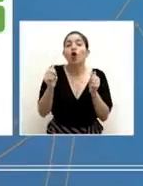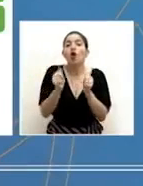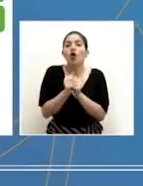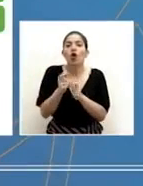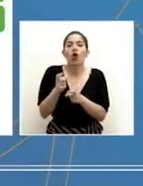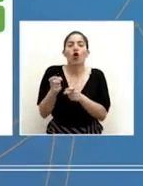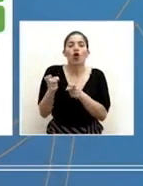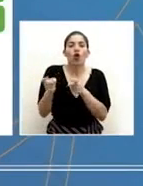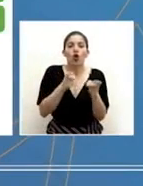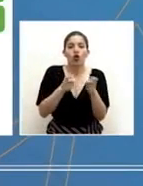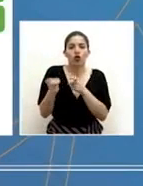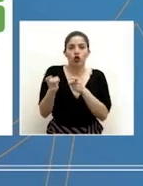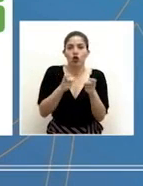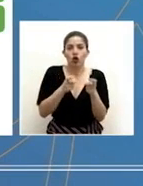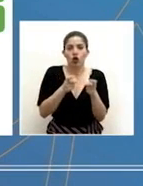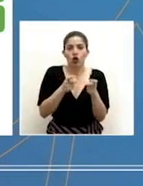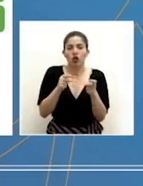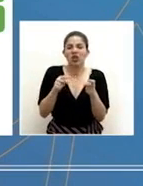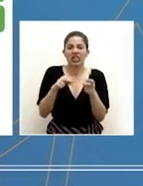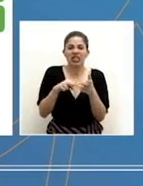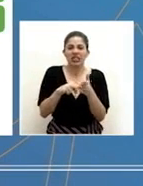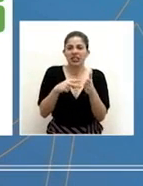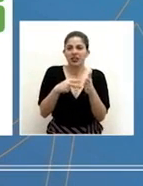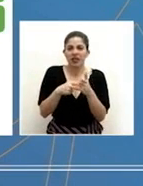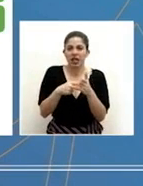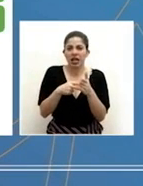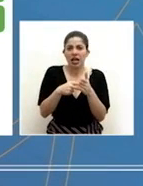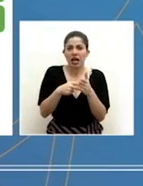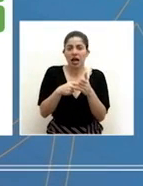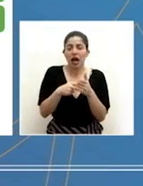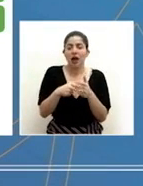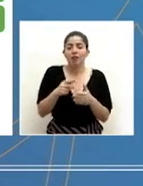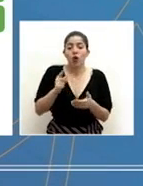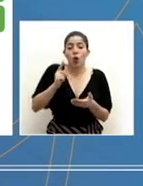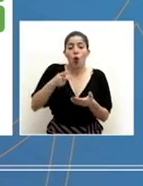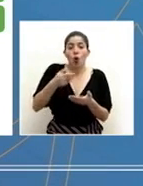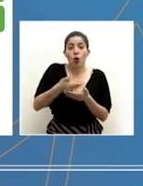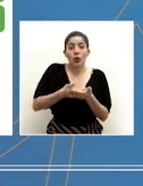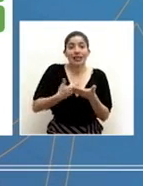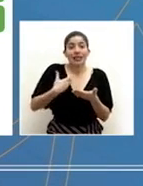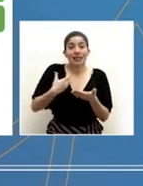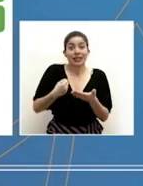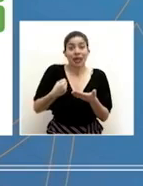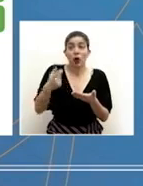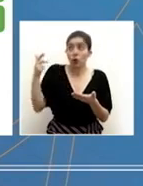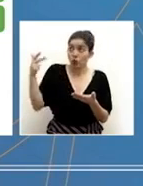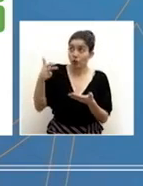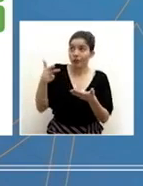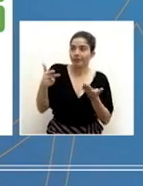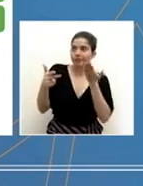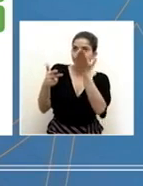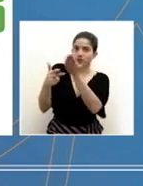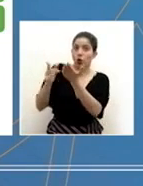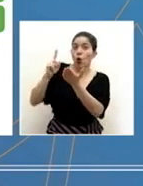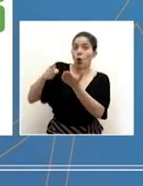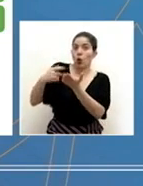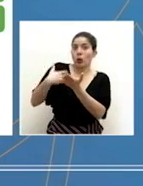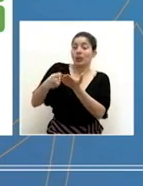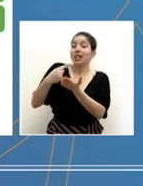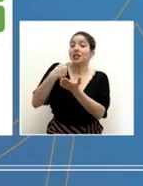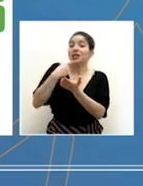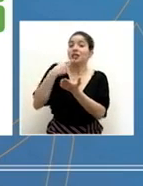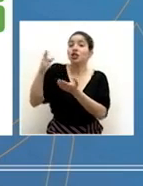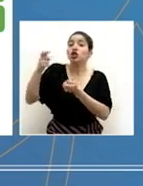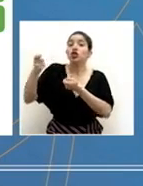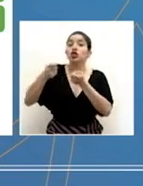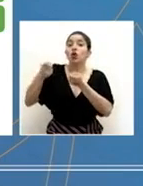horas. Eso se trata del acompañamiento por una orden sanitaria que indica que el